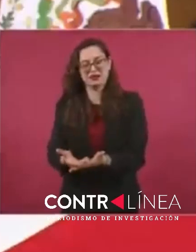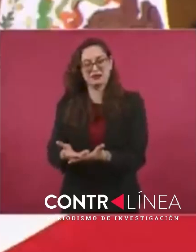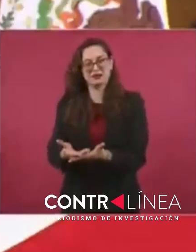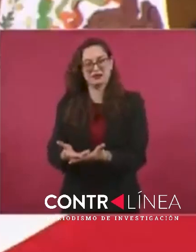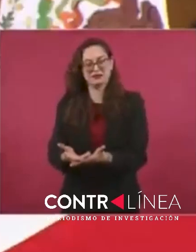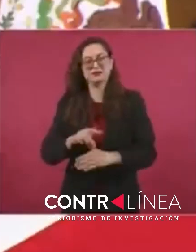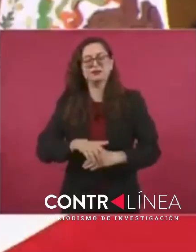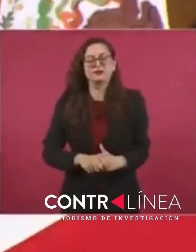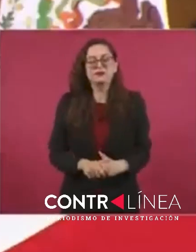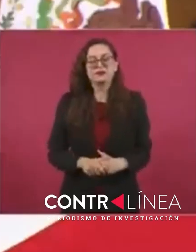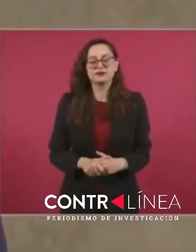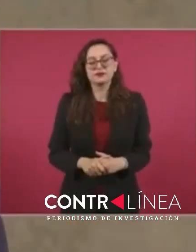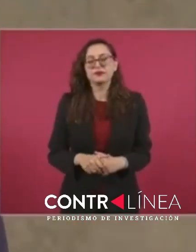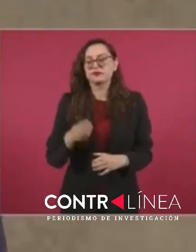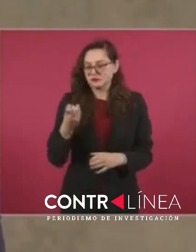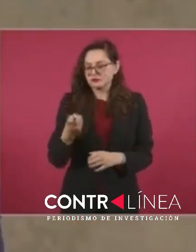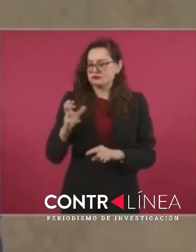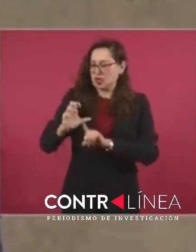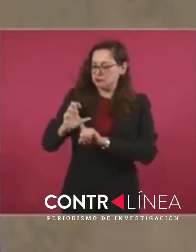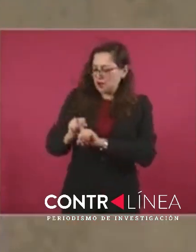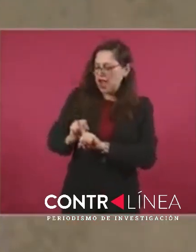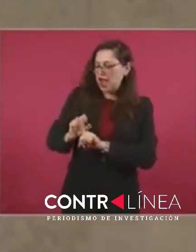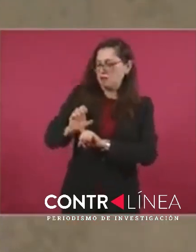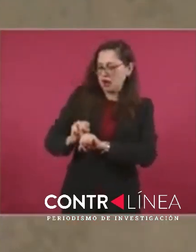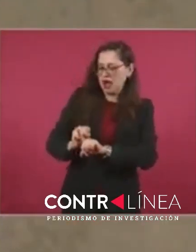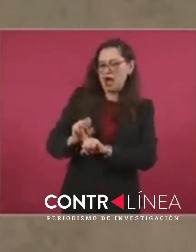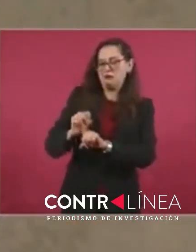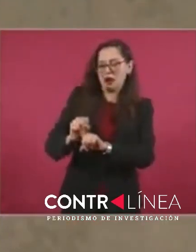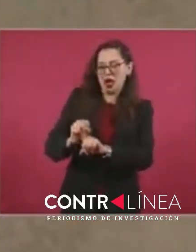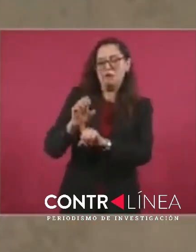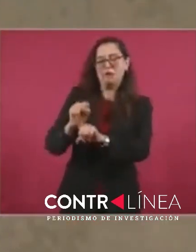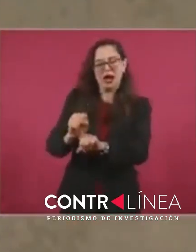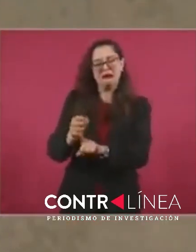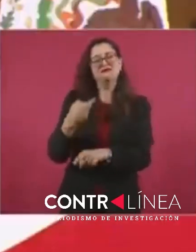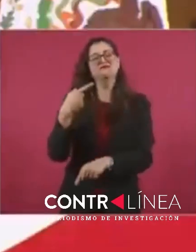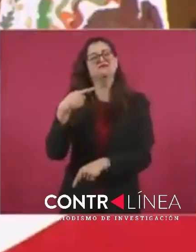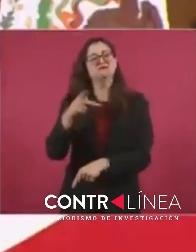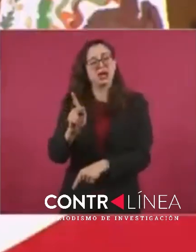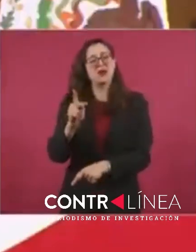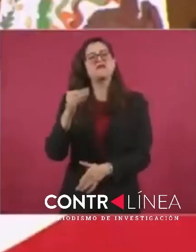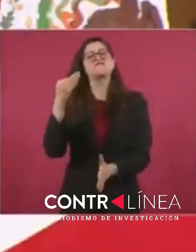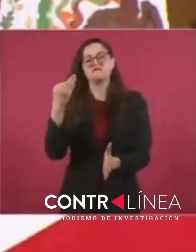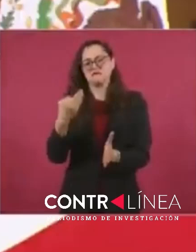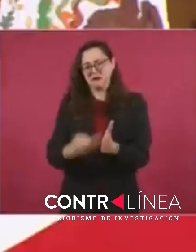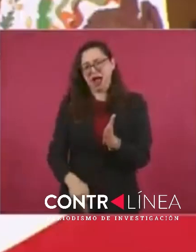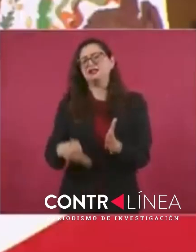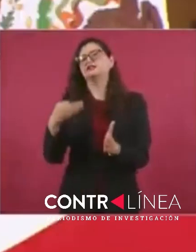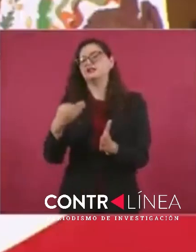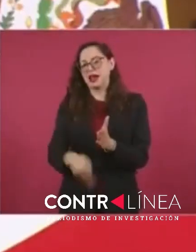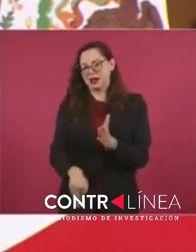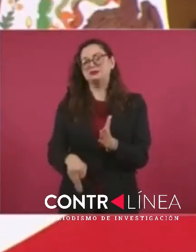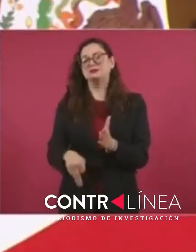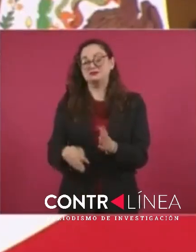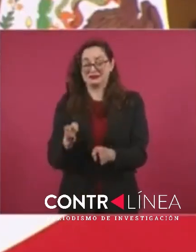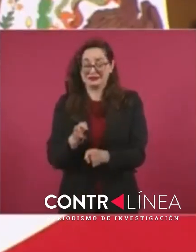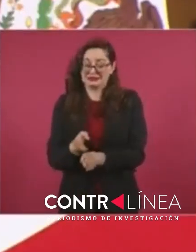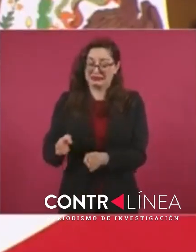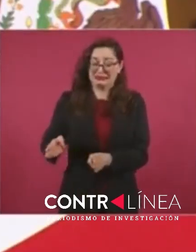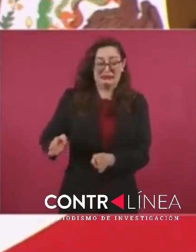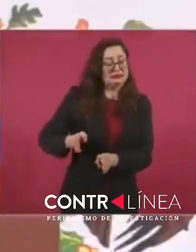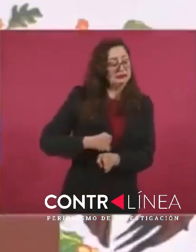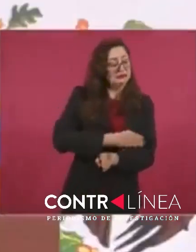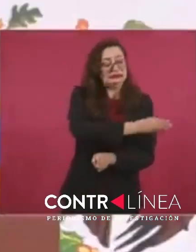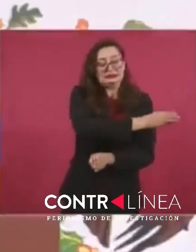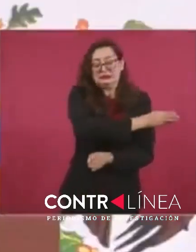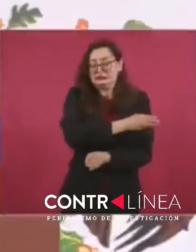ha logrado, todavía es notorio el atraso que padecemos por el largo y tormentoso periodo en que el